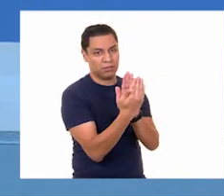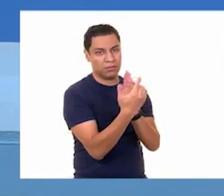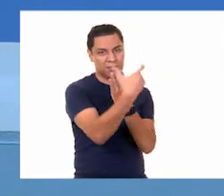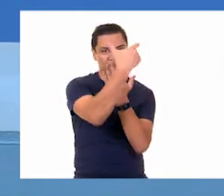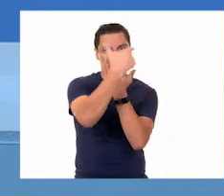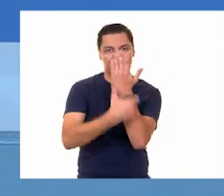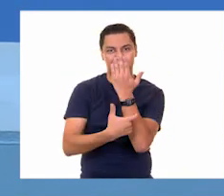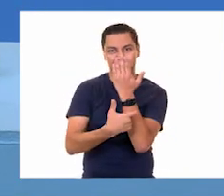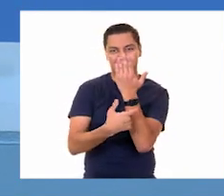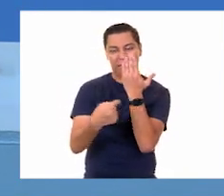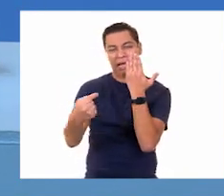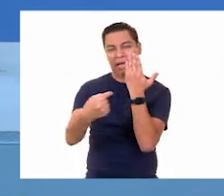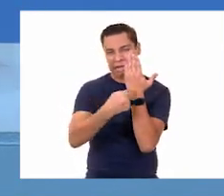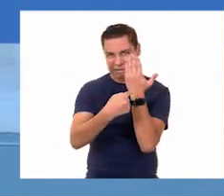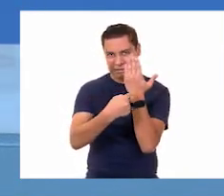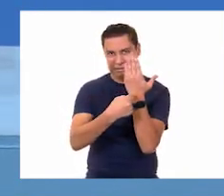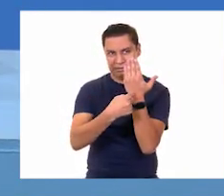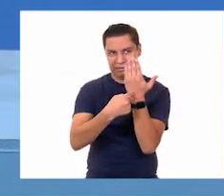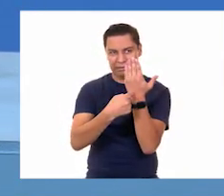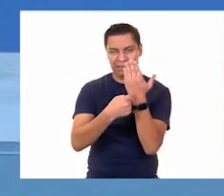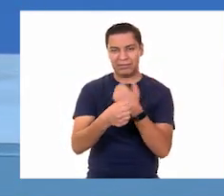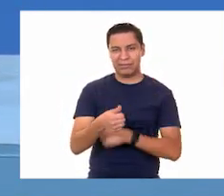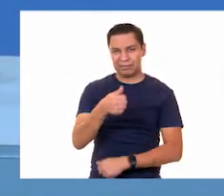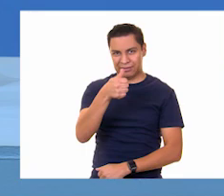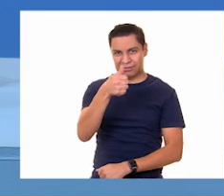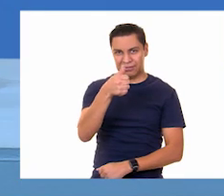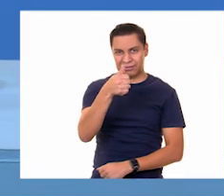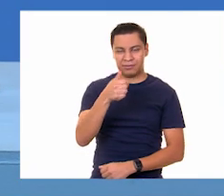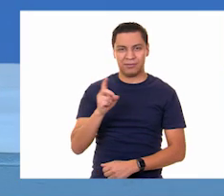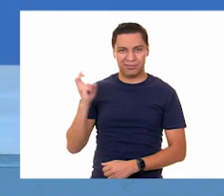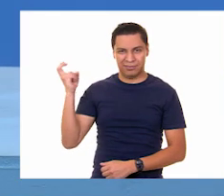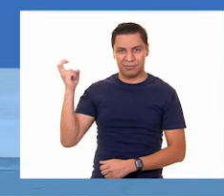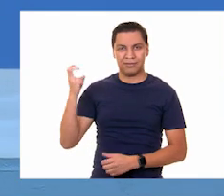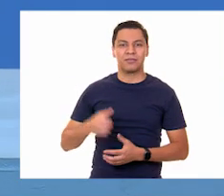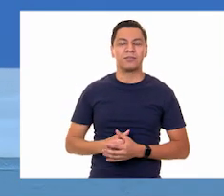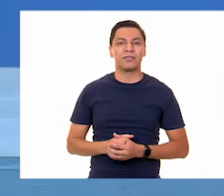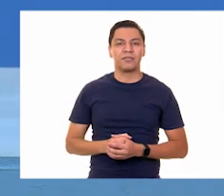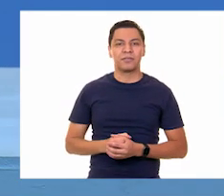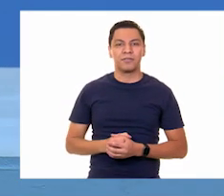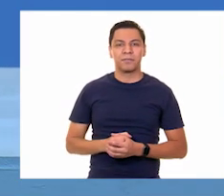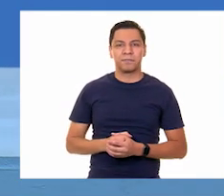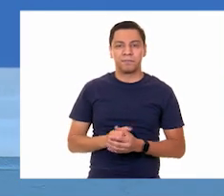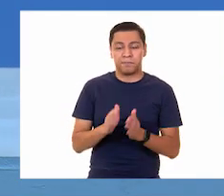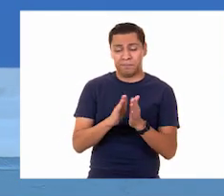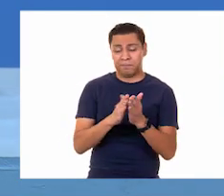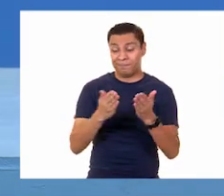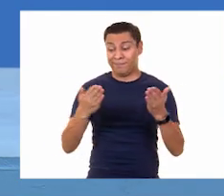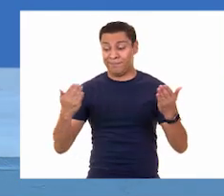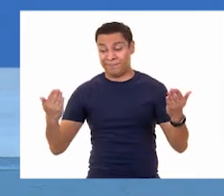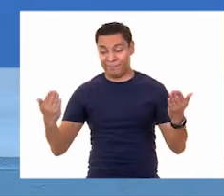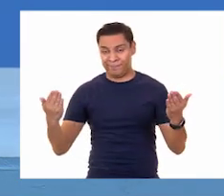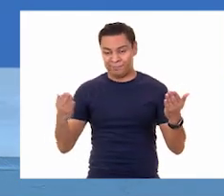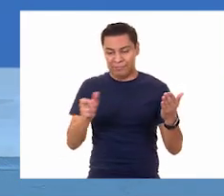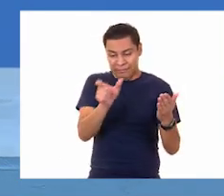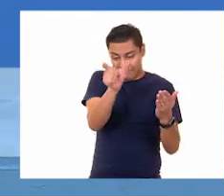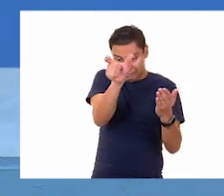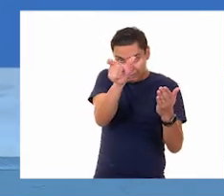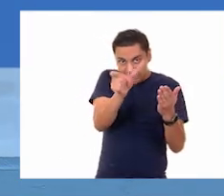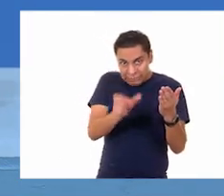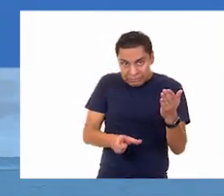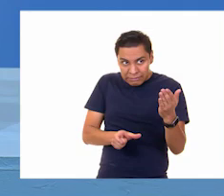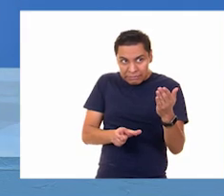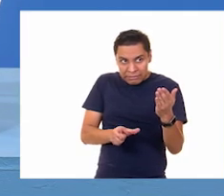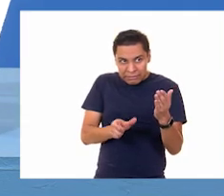6. Ajá. Aquí tenemos el número 6. Y exacto. Ahora, lo que queda en medio se va a leer de corrido.